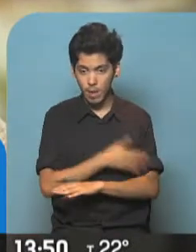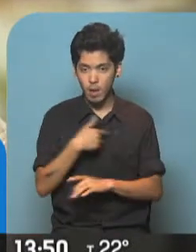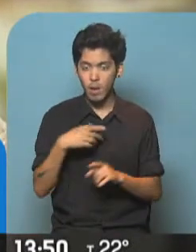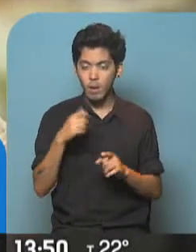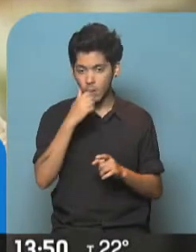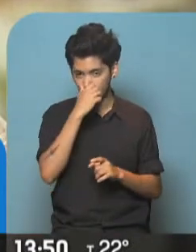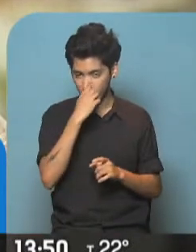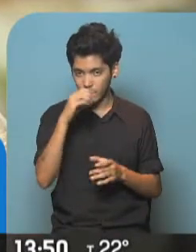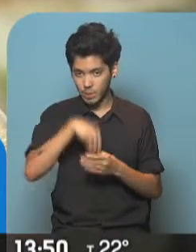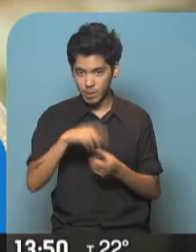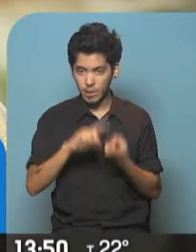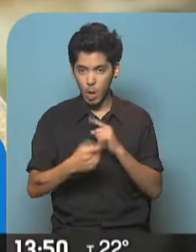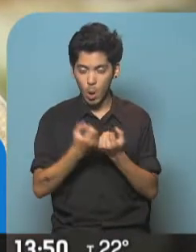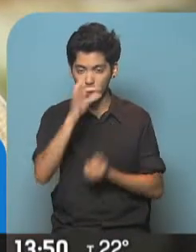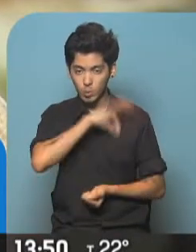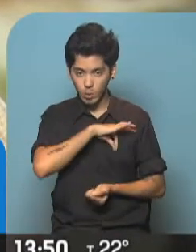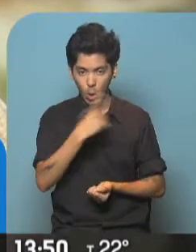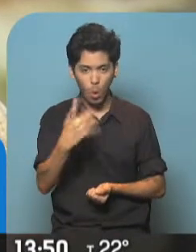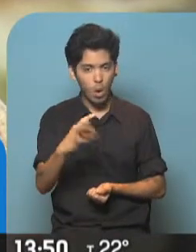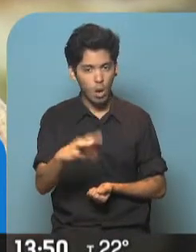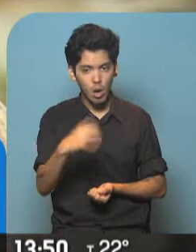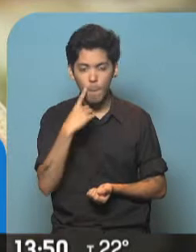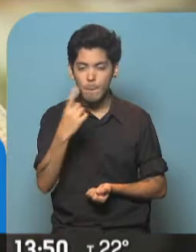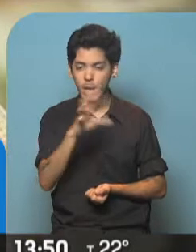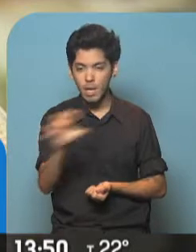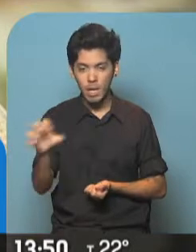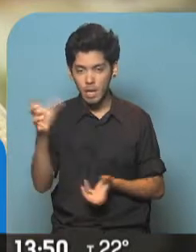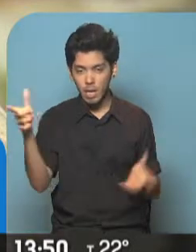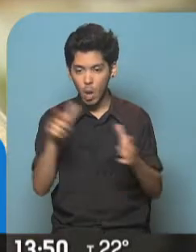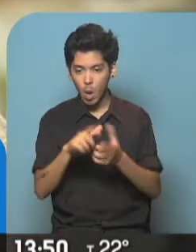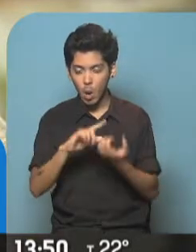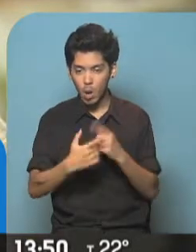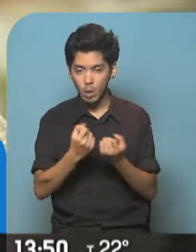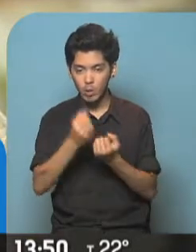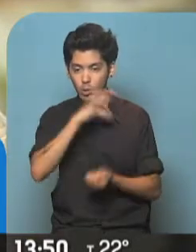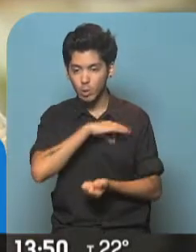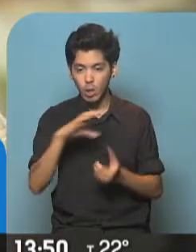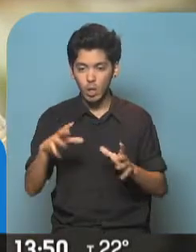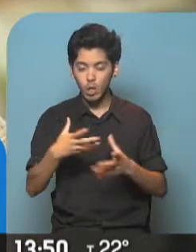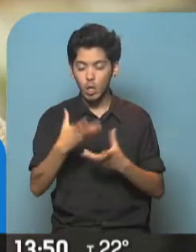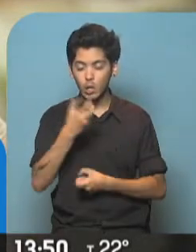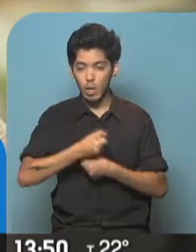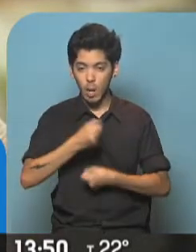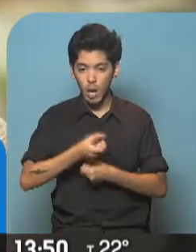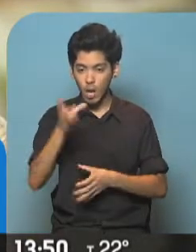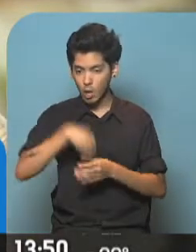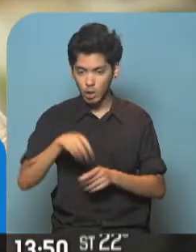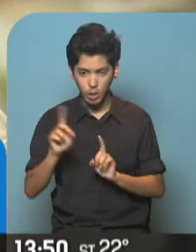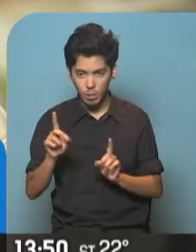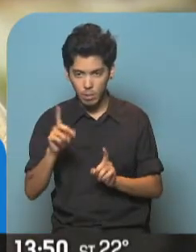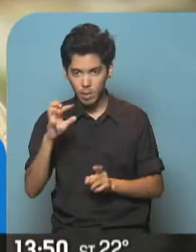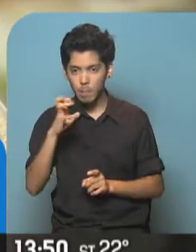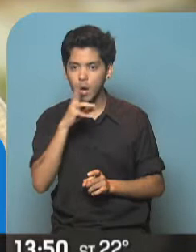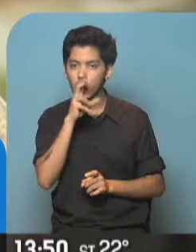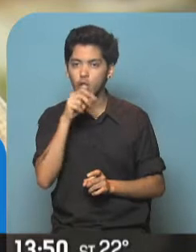intervenir en las paritarias. Es el único de los 1.500 convenios colectivos de trabajo en que no interviene la